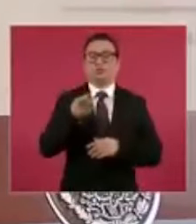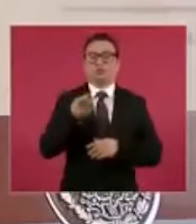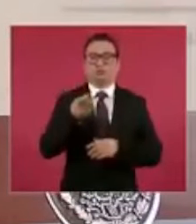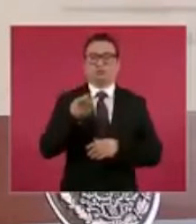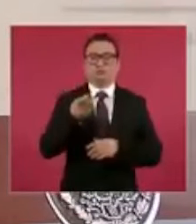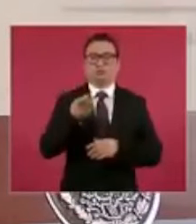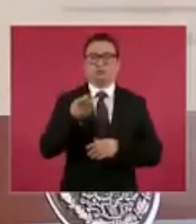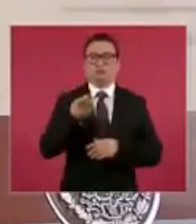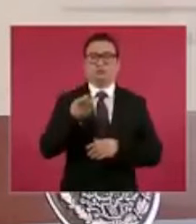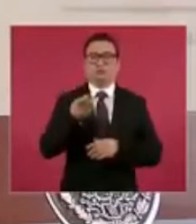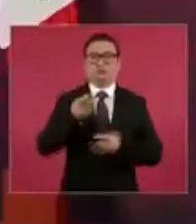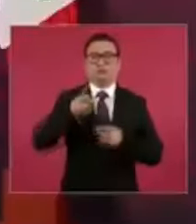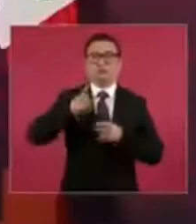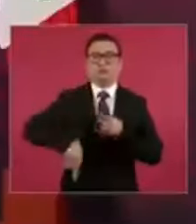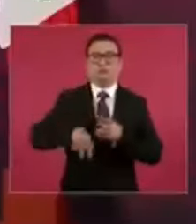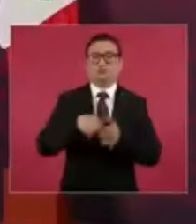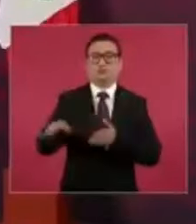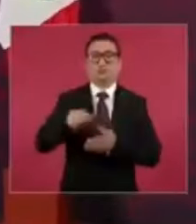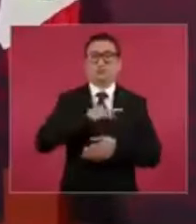una destitución